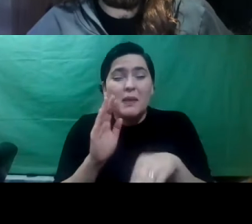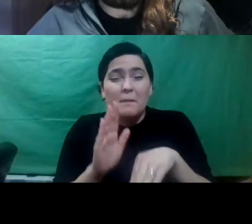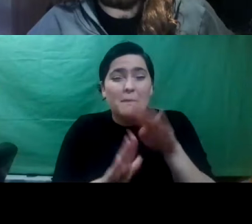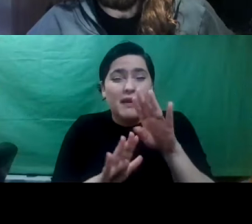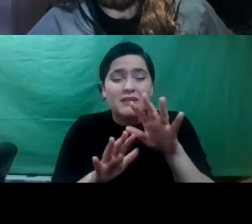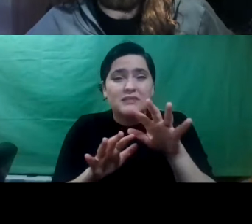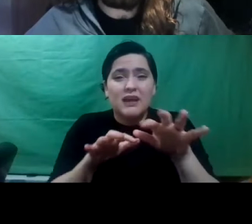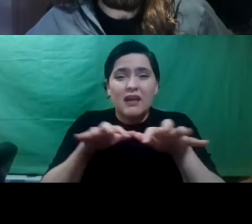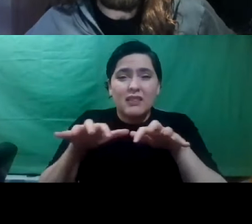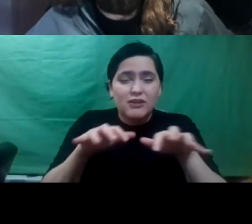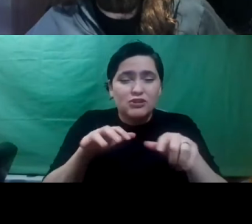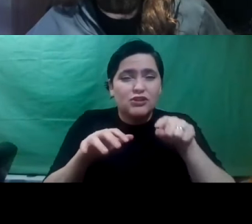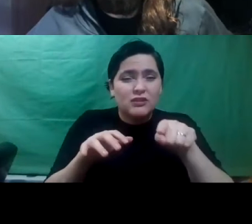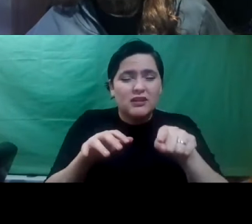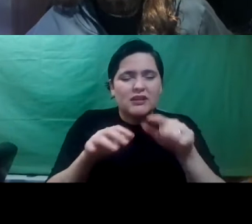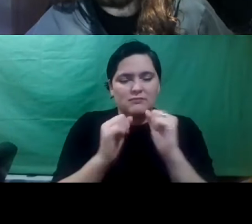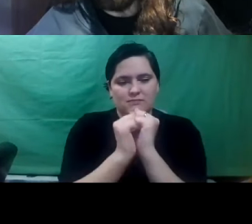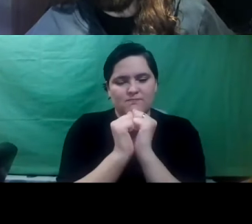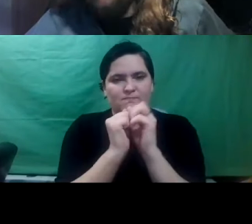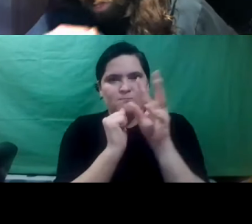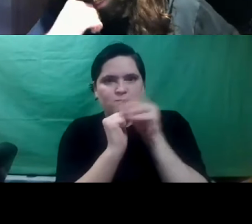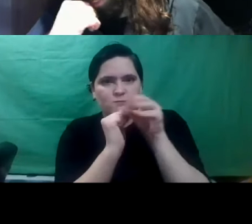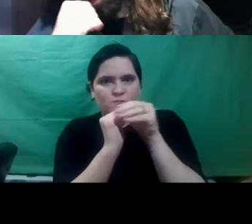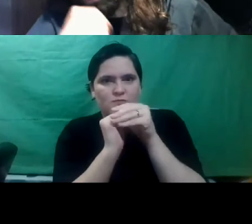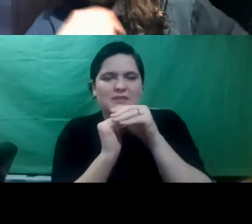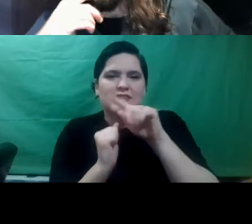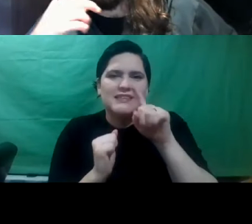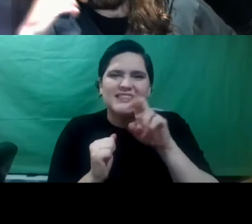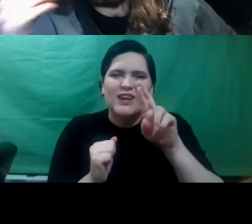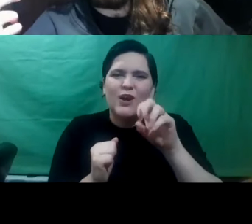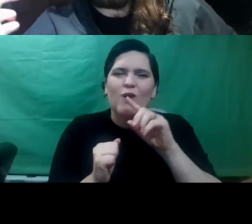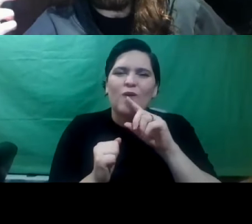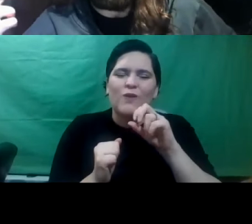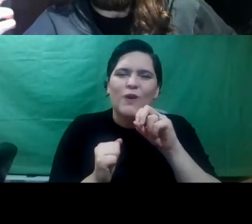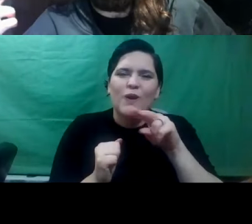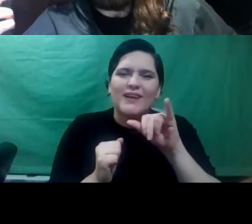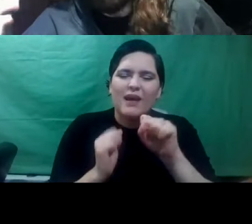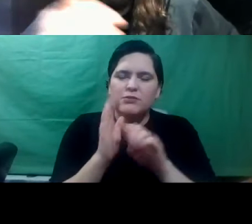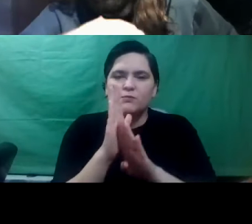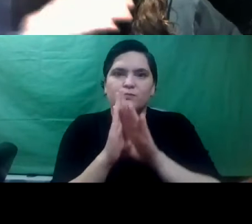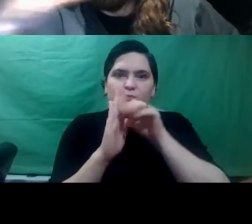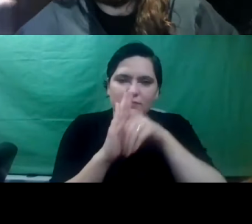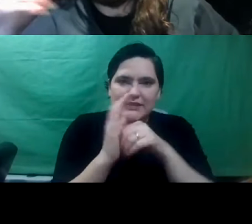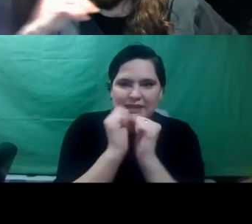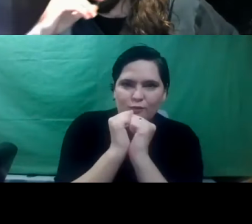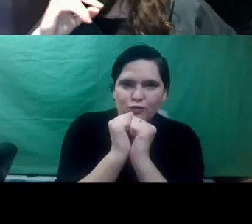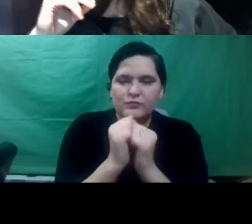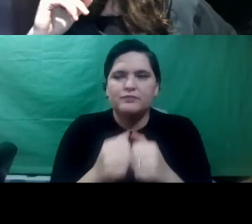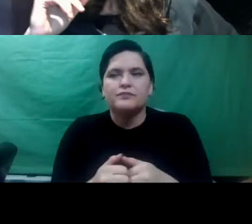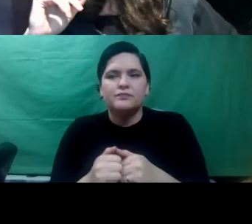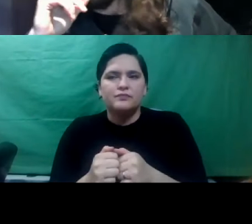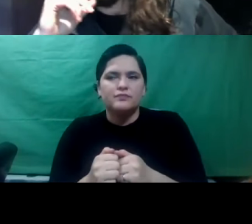receptor de serotonina 2A sobre la entropía cerebral. Y los cerebros, por lo tanto, cerebros con expresiones semejantes de receptores, digamos que no hay ningún tipo